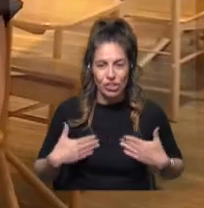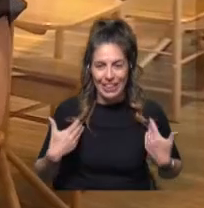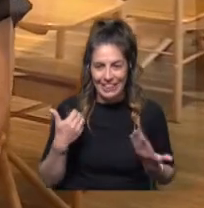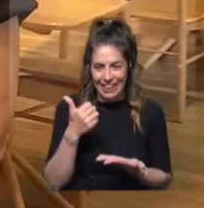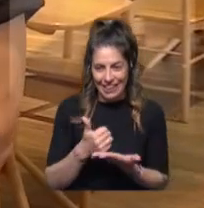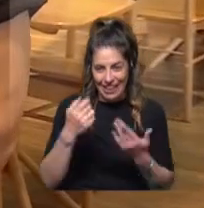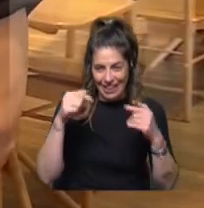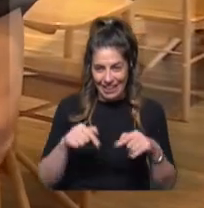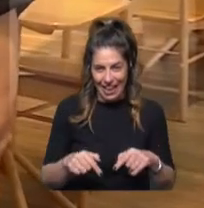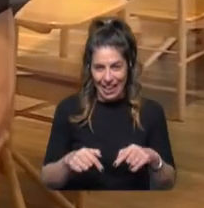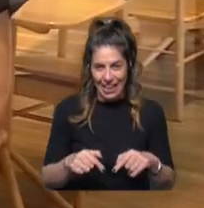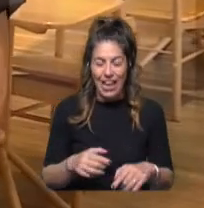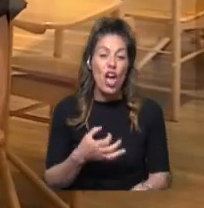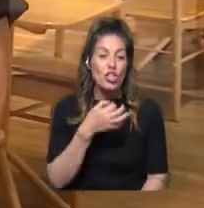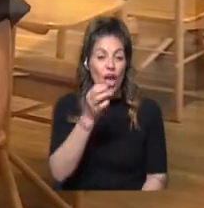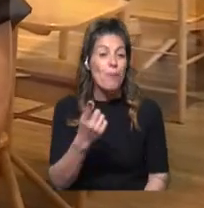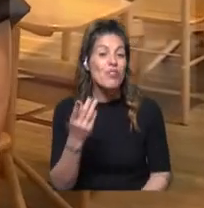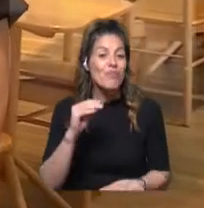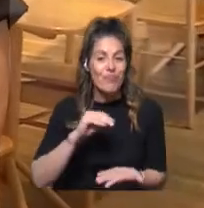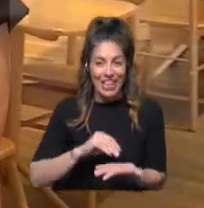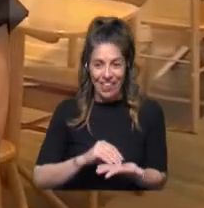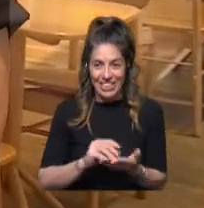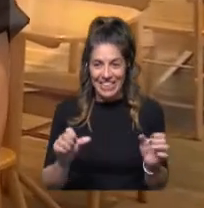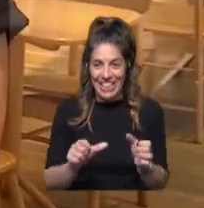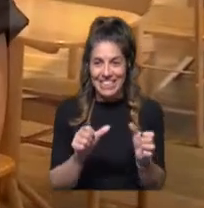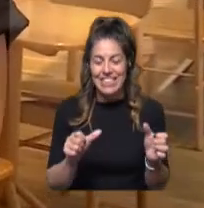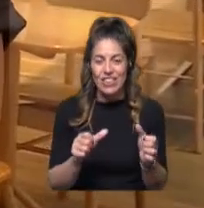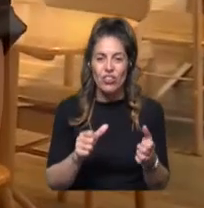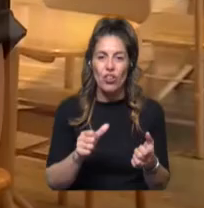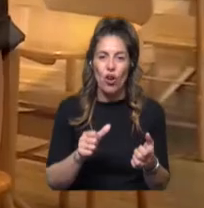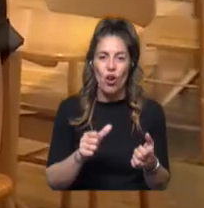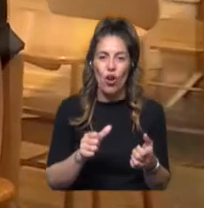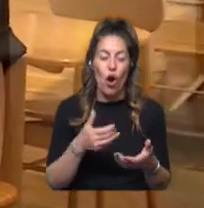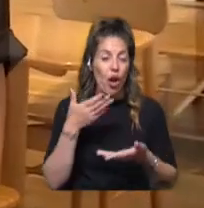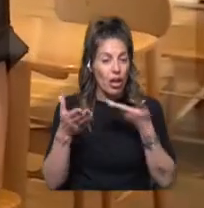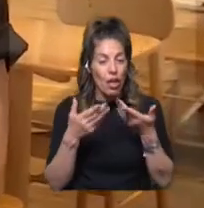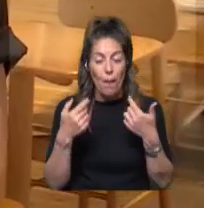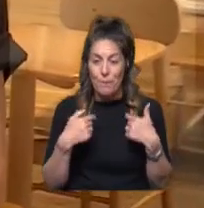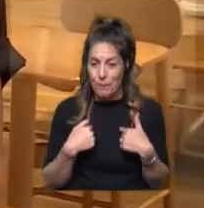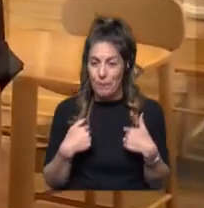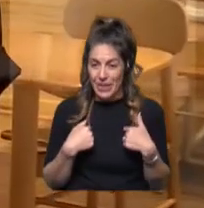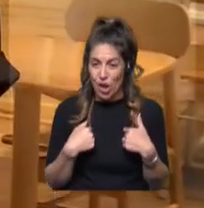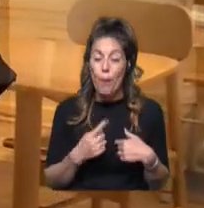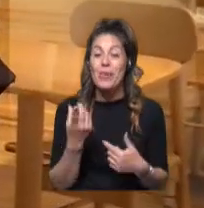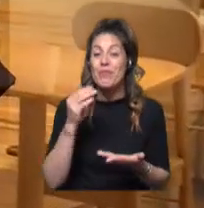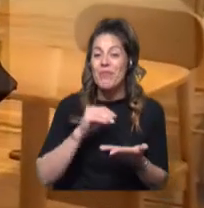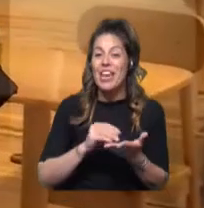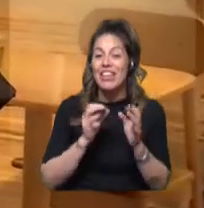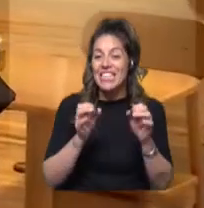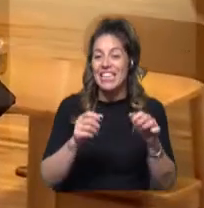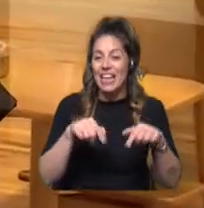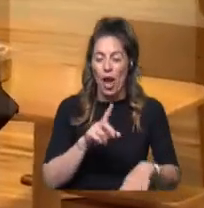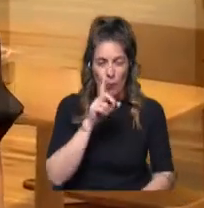aquí. Yo diría que por primera vez haciendo un concierto mío, digamos. La primera vez que llegué aquí